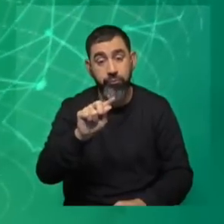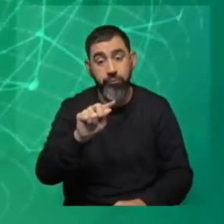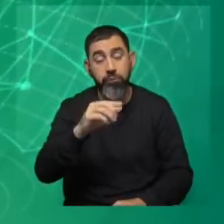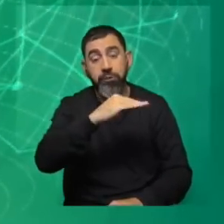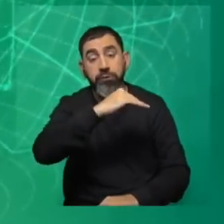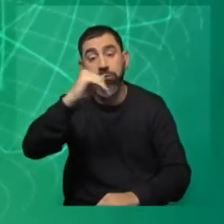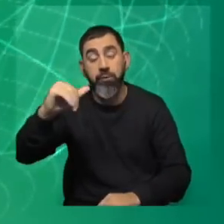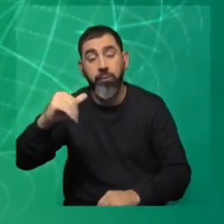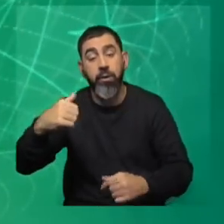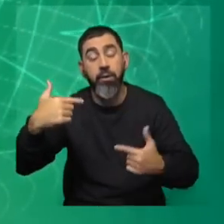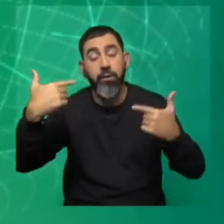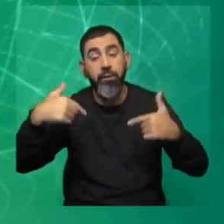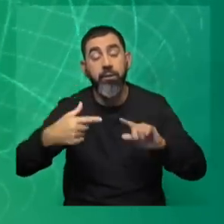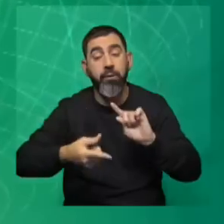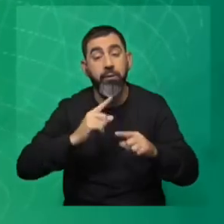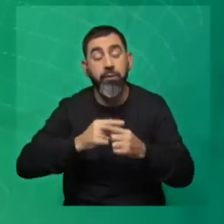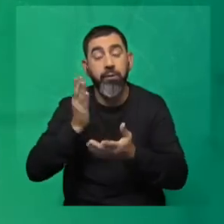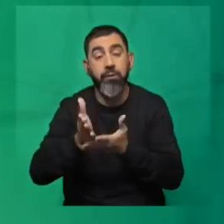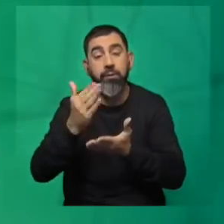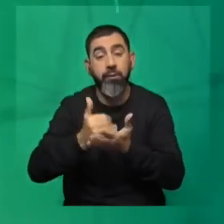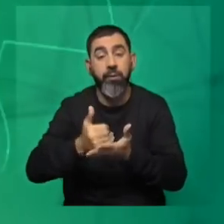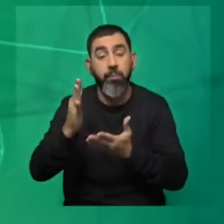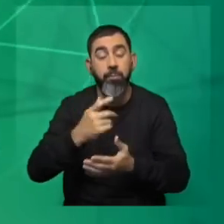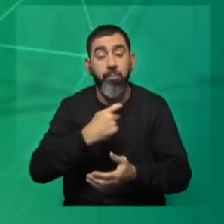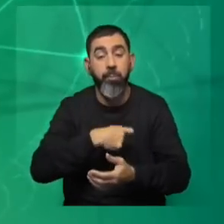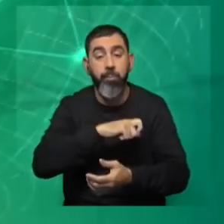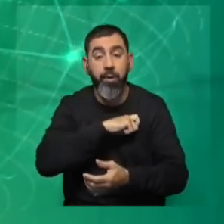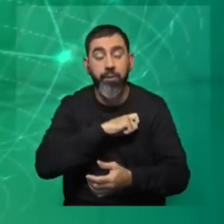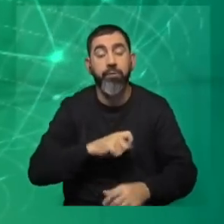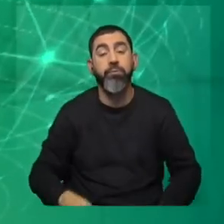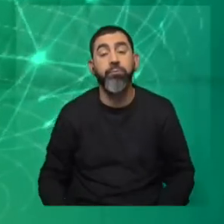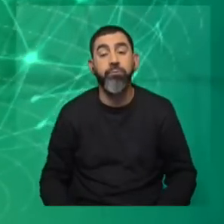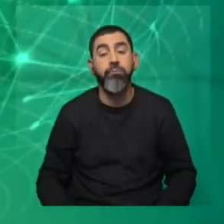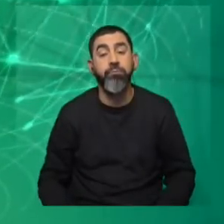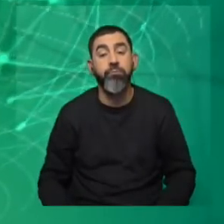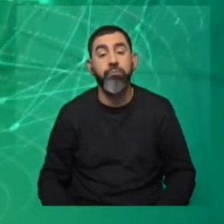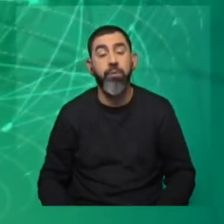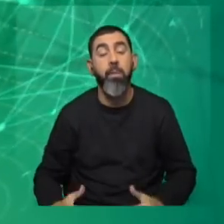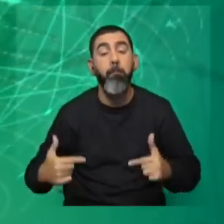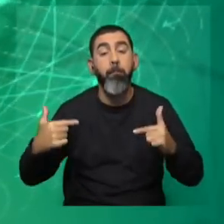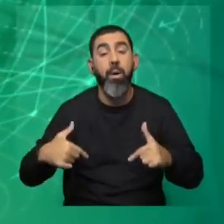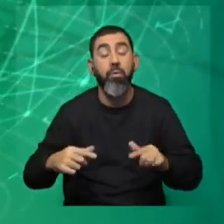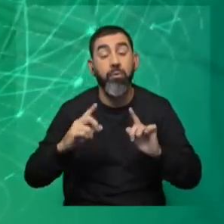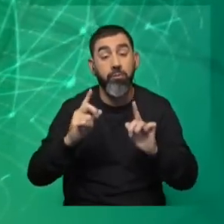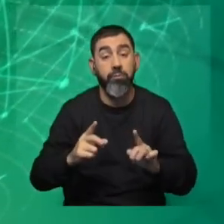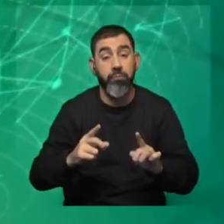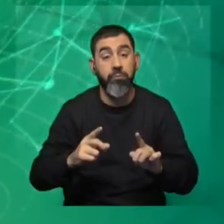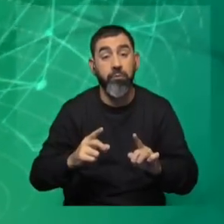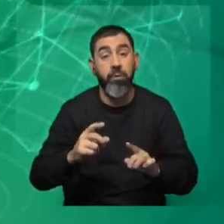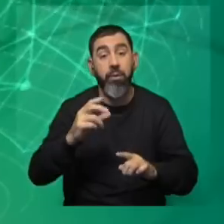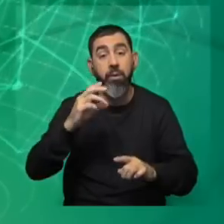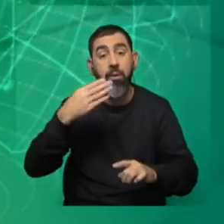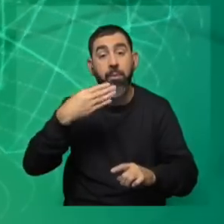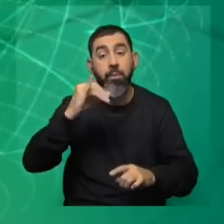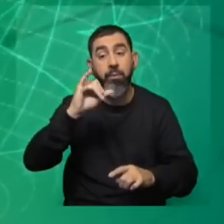citada por la cancillería de España justamente la embajadora no y hay que destacar además que Graciela